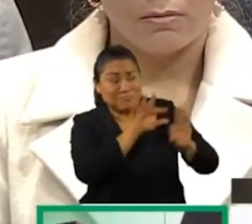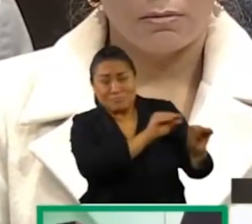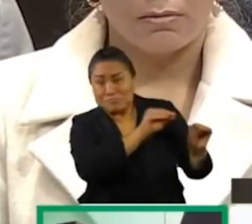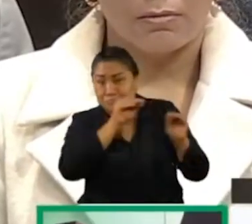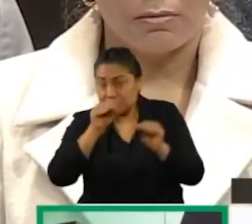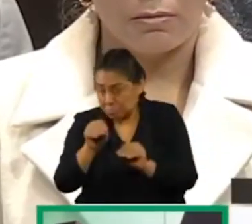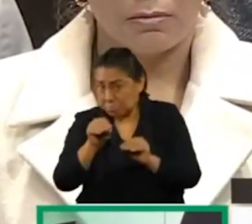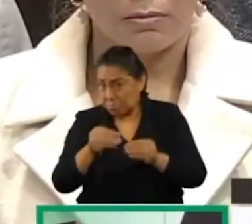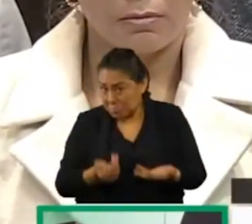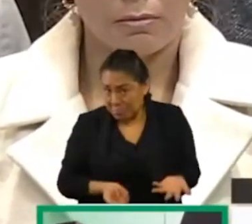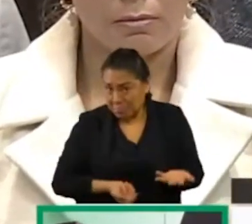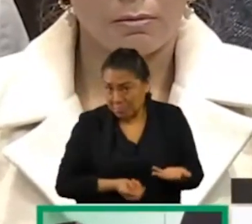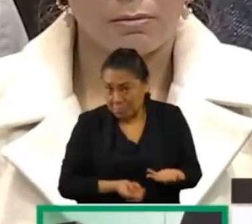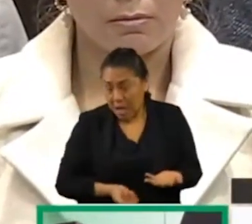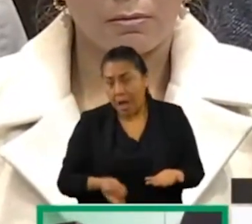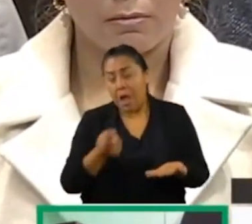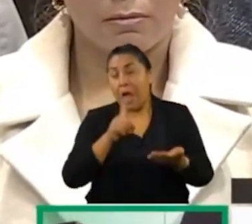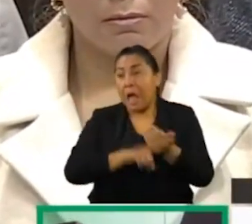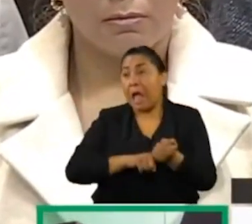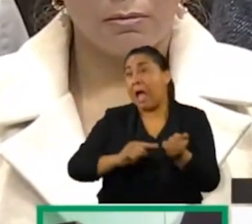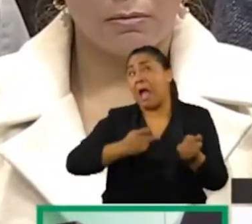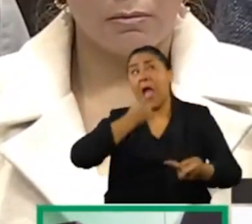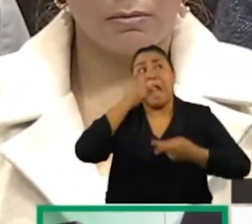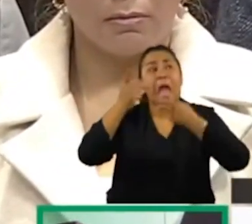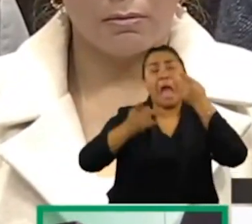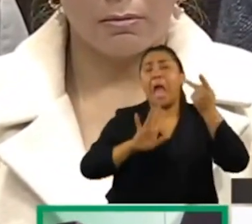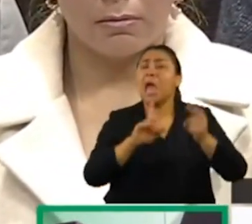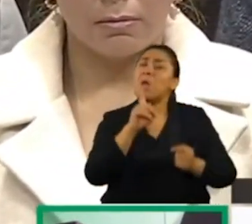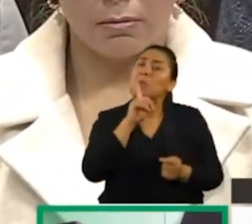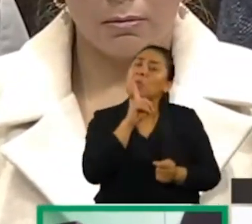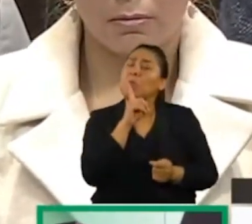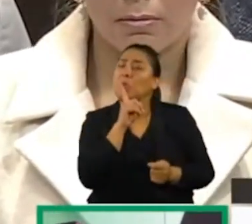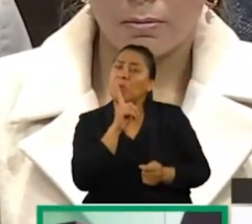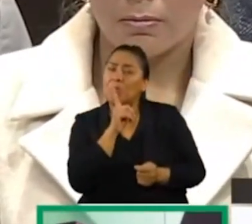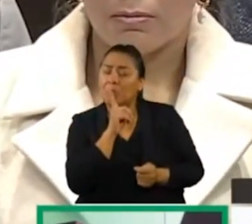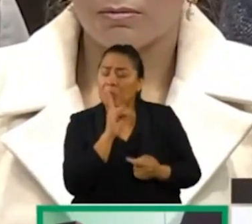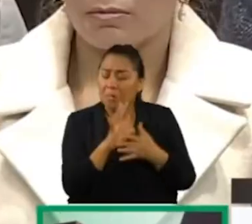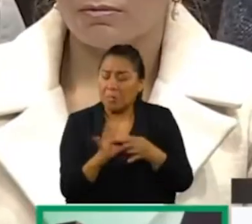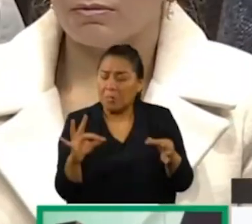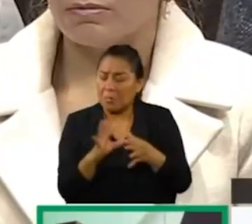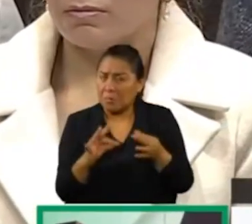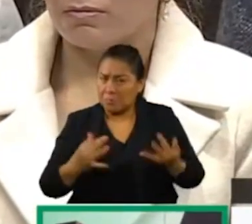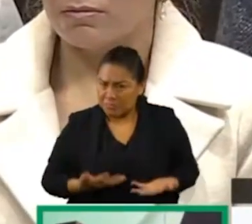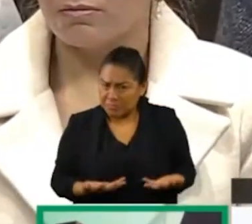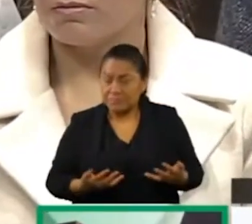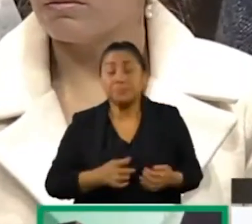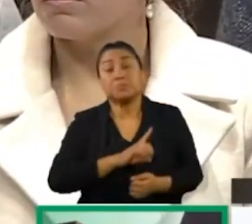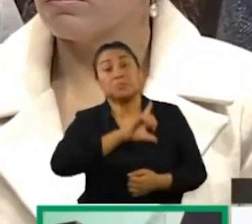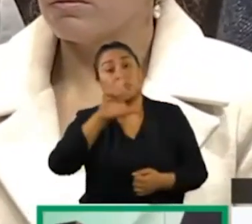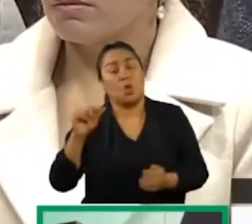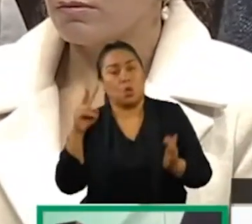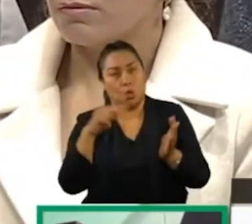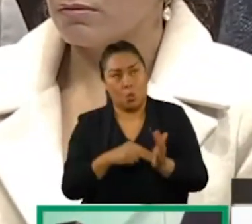no veíamos que se desgarraban las vestiduras. En